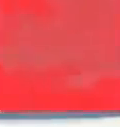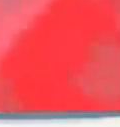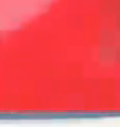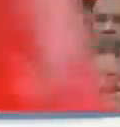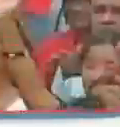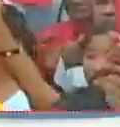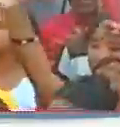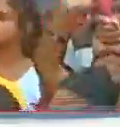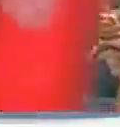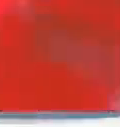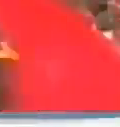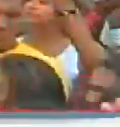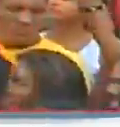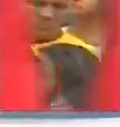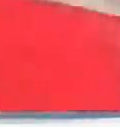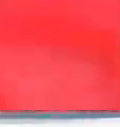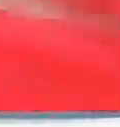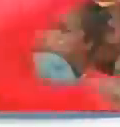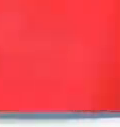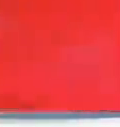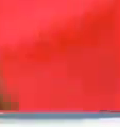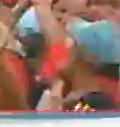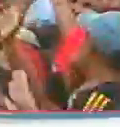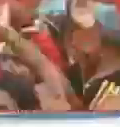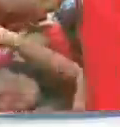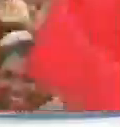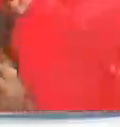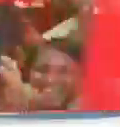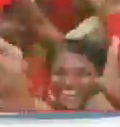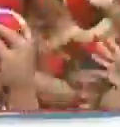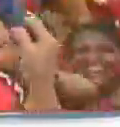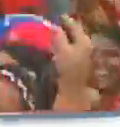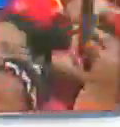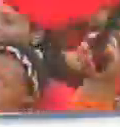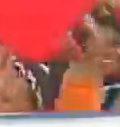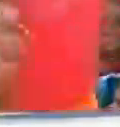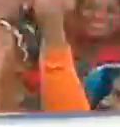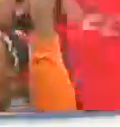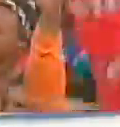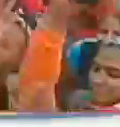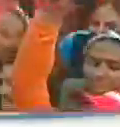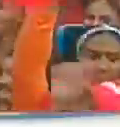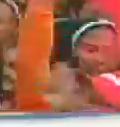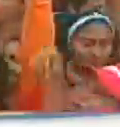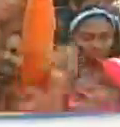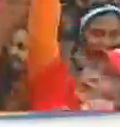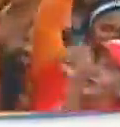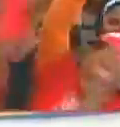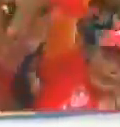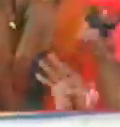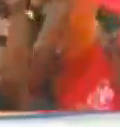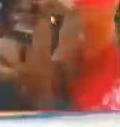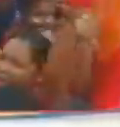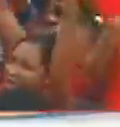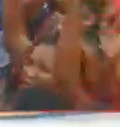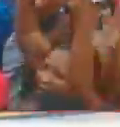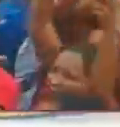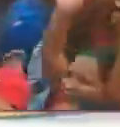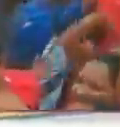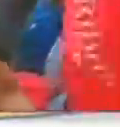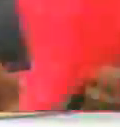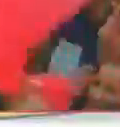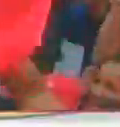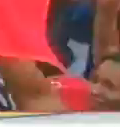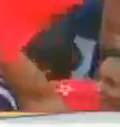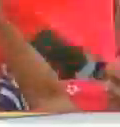una contundente victoria en tierras apureñas el domingo 30 de julio en las elecciones de